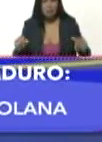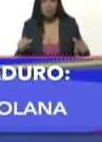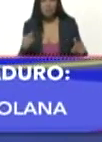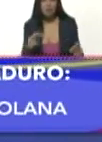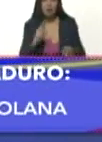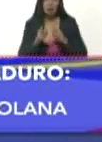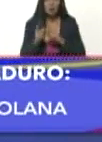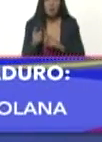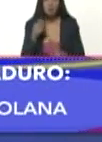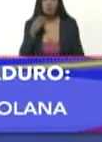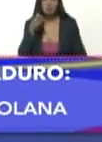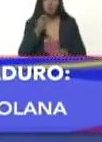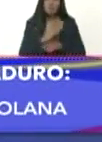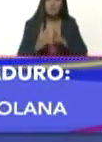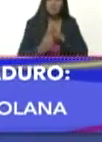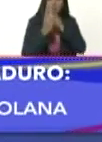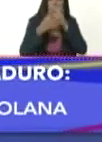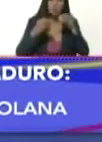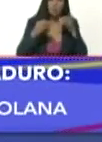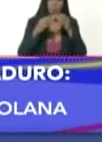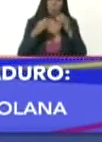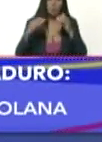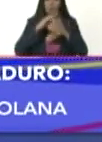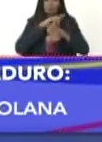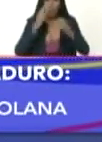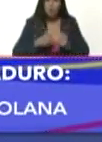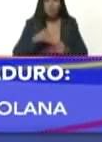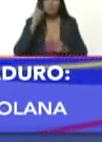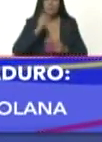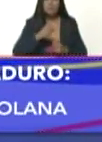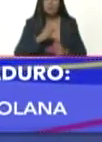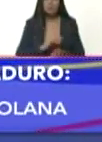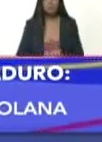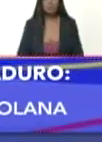y lanzarlo a enfrentar el superpoderoso